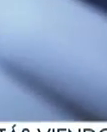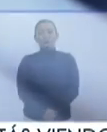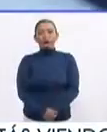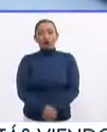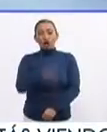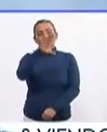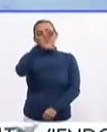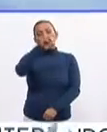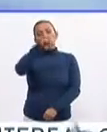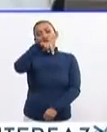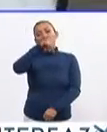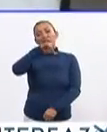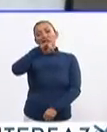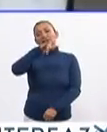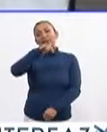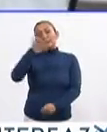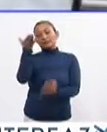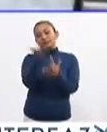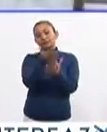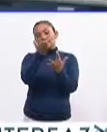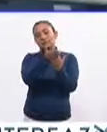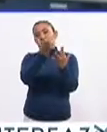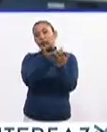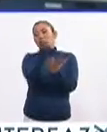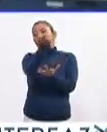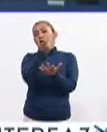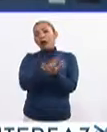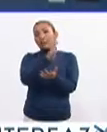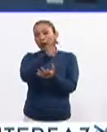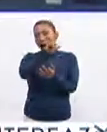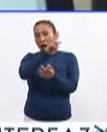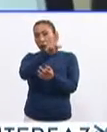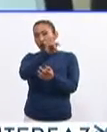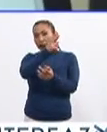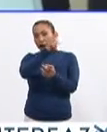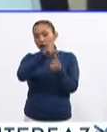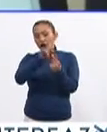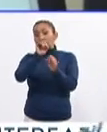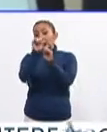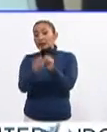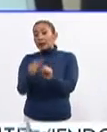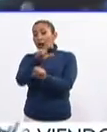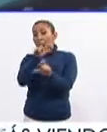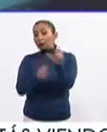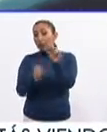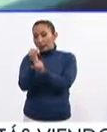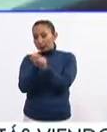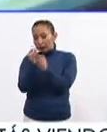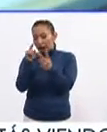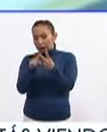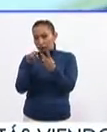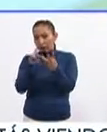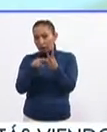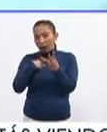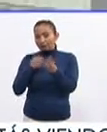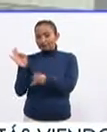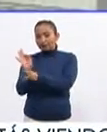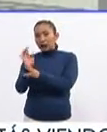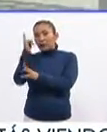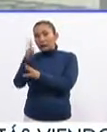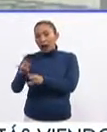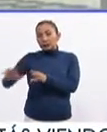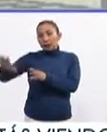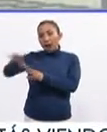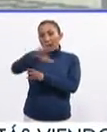En el CONACYT, el presupuesto se divide principalmente en becas de posgrados, en el Sistema Nacional de Investigadores, en el